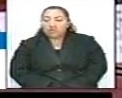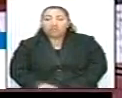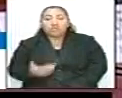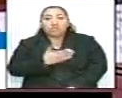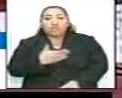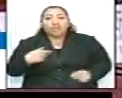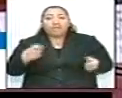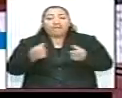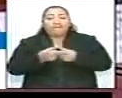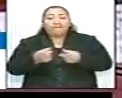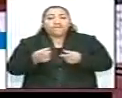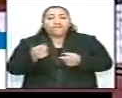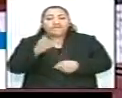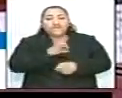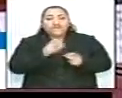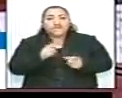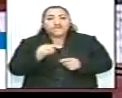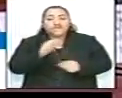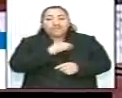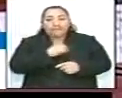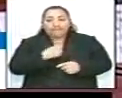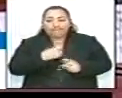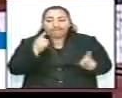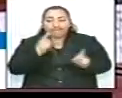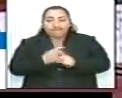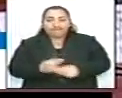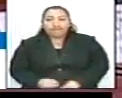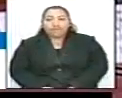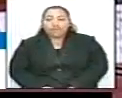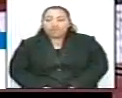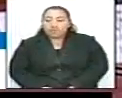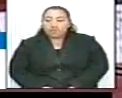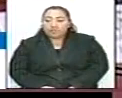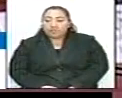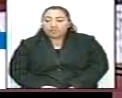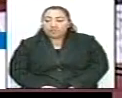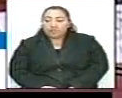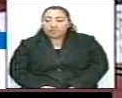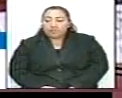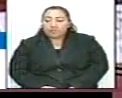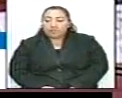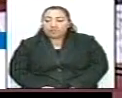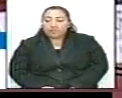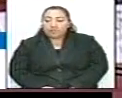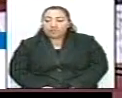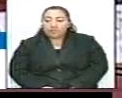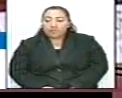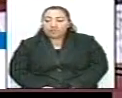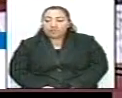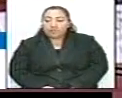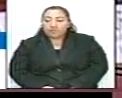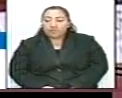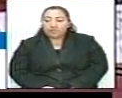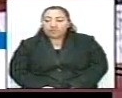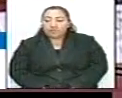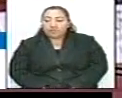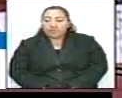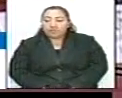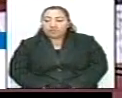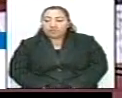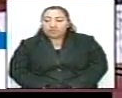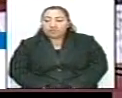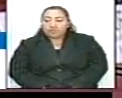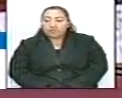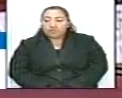el fiscalizar al Ejecutivo y directamente al Ministerio de Vivienda. Yo creo que a lo que va,